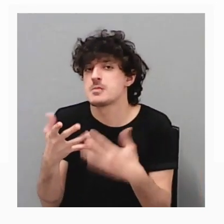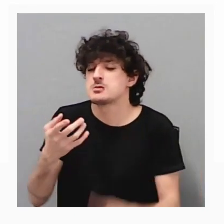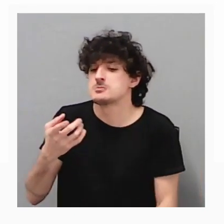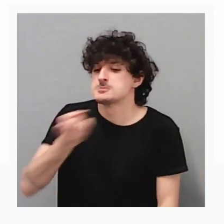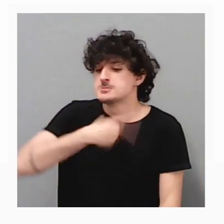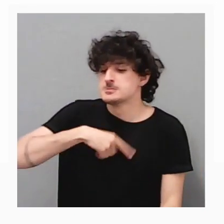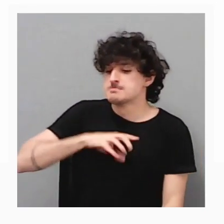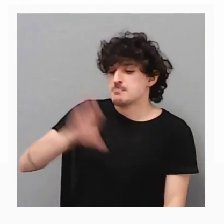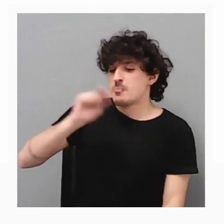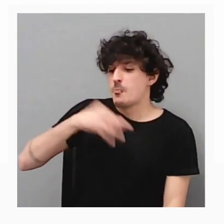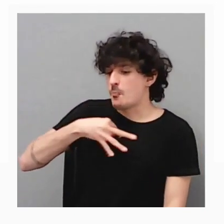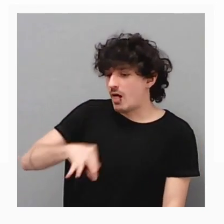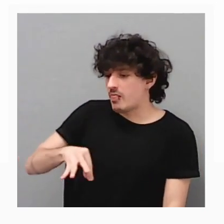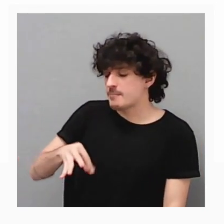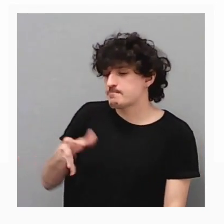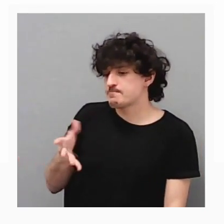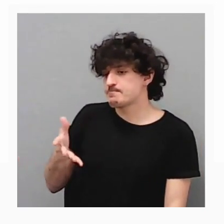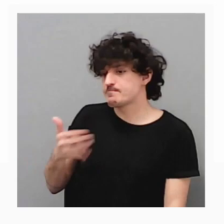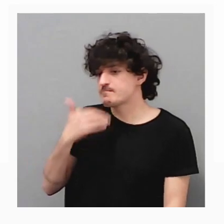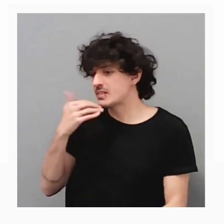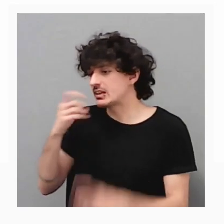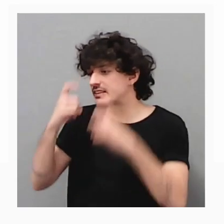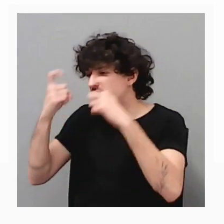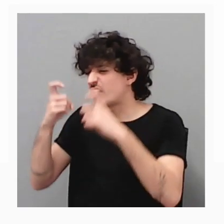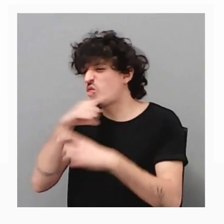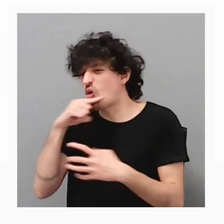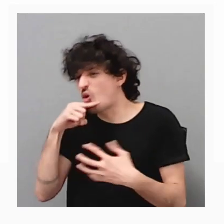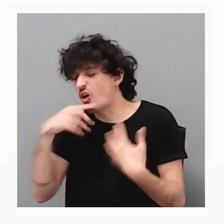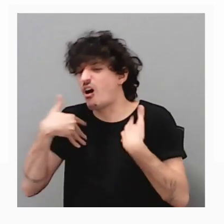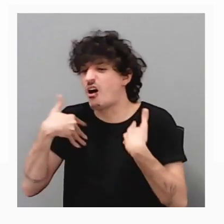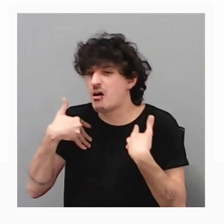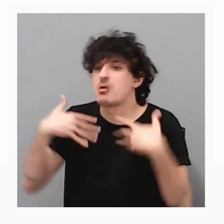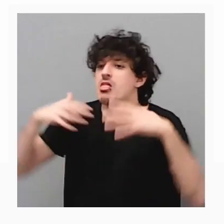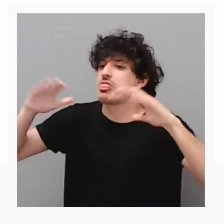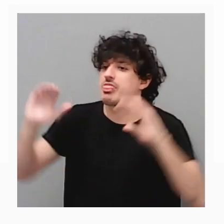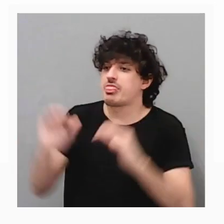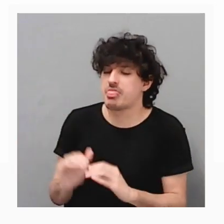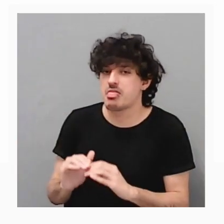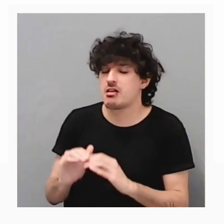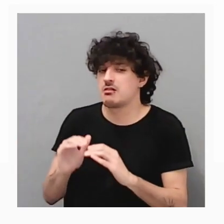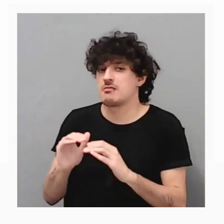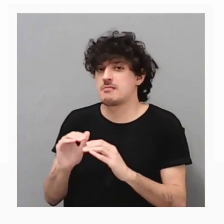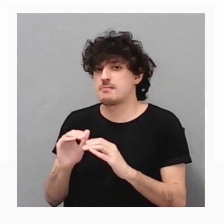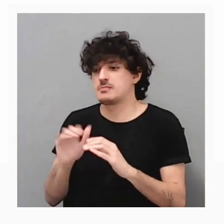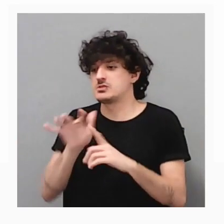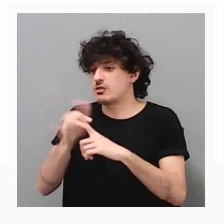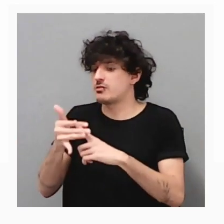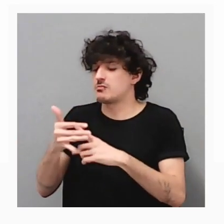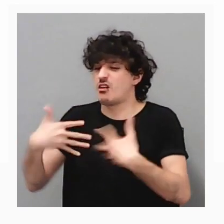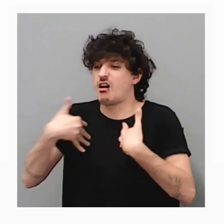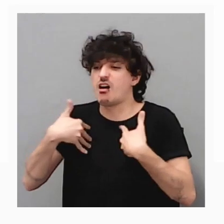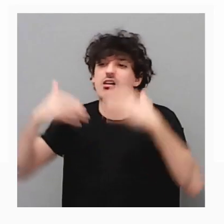o podríamos tocar, mitigar sus dolores y potenciar daños en esta situación.